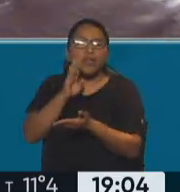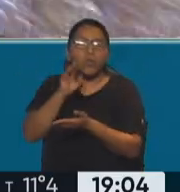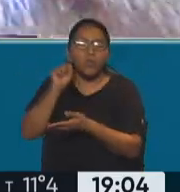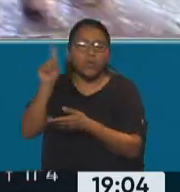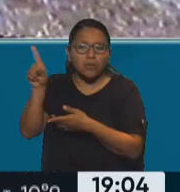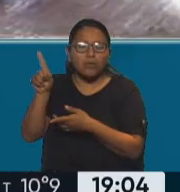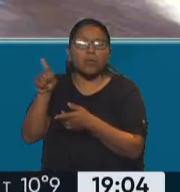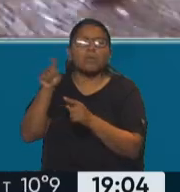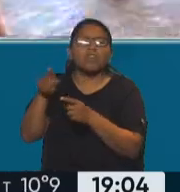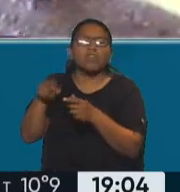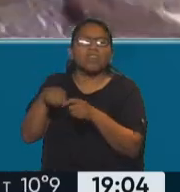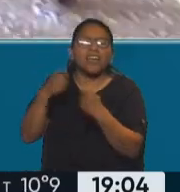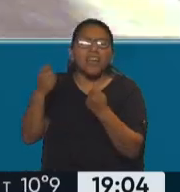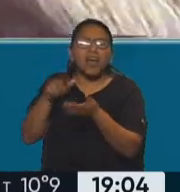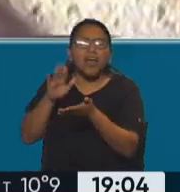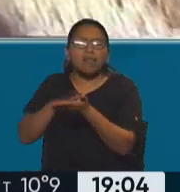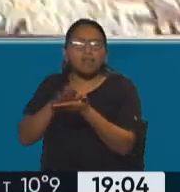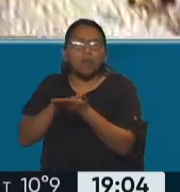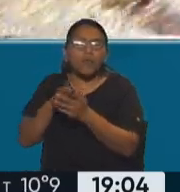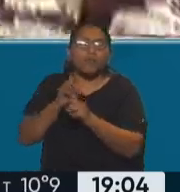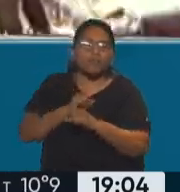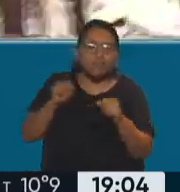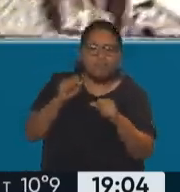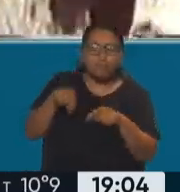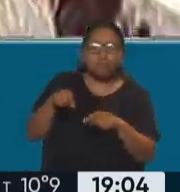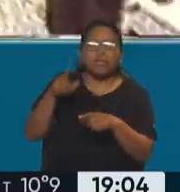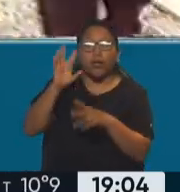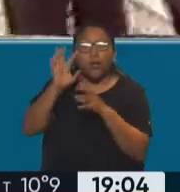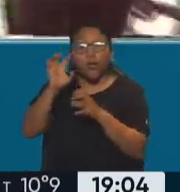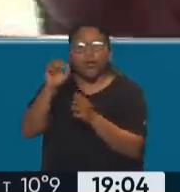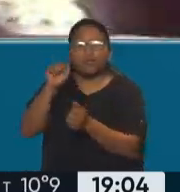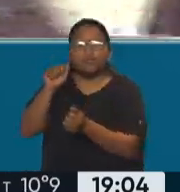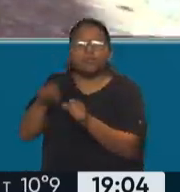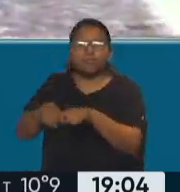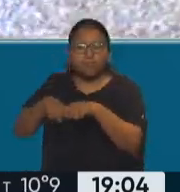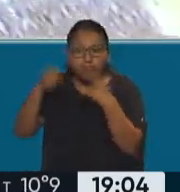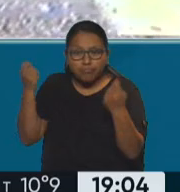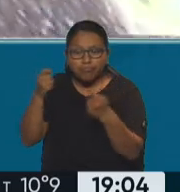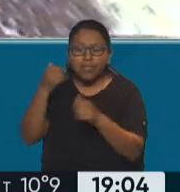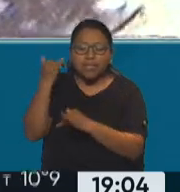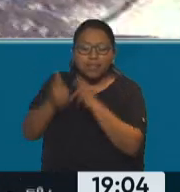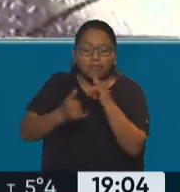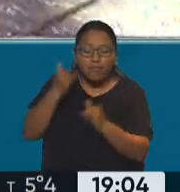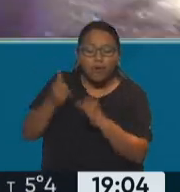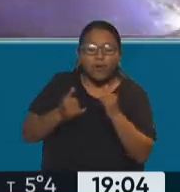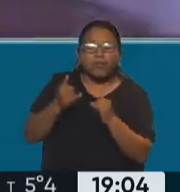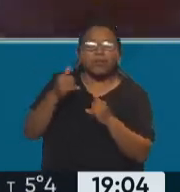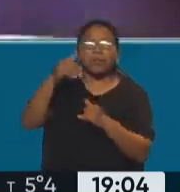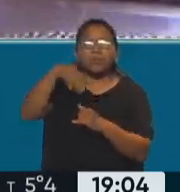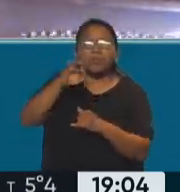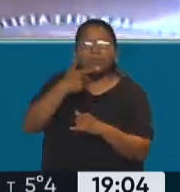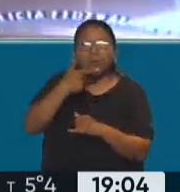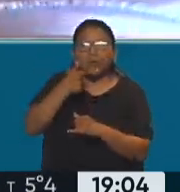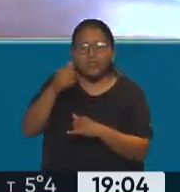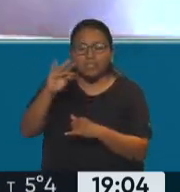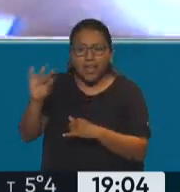en relación a los ataques terroristas. La publicación del periódico, recordemos, en base a un informe interno de la Agencia de Inteligencia israelí Mossad, aseguró